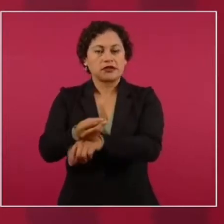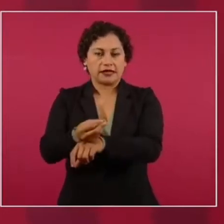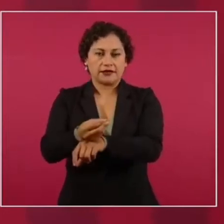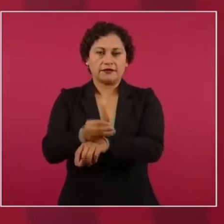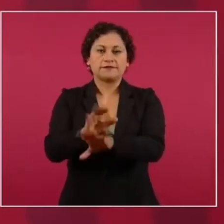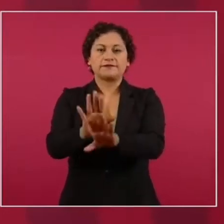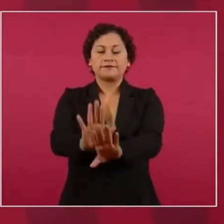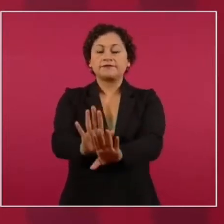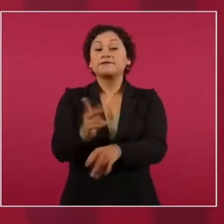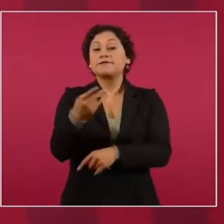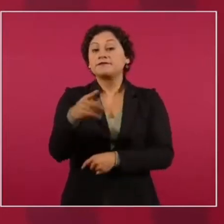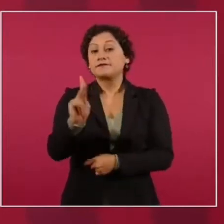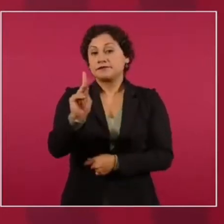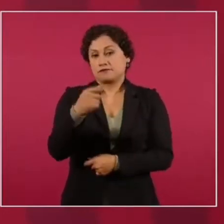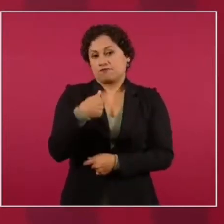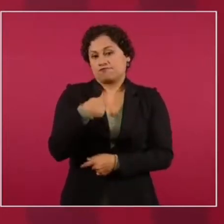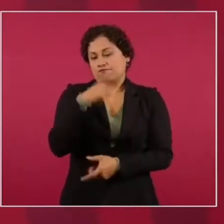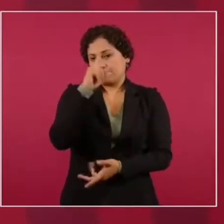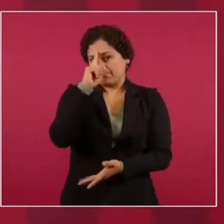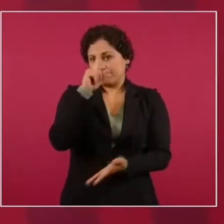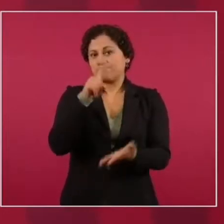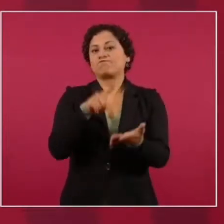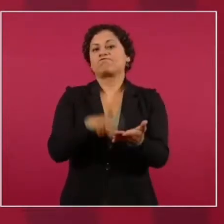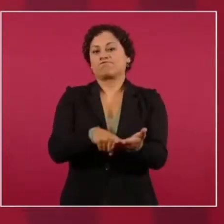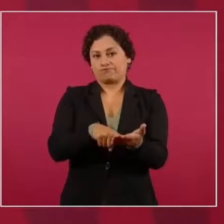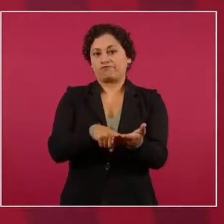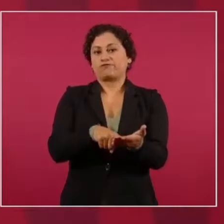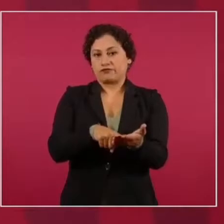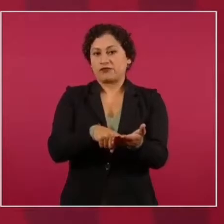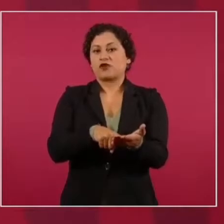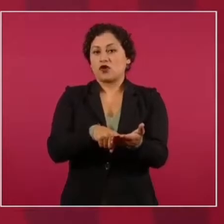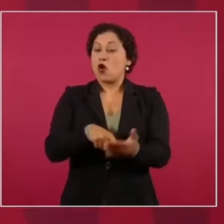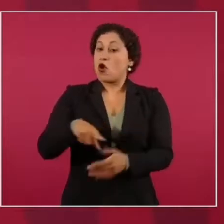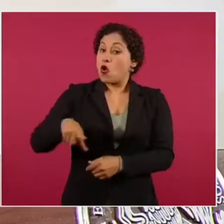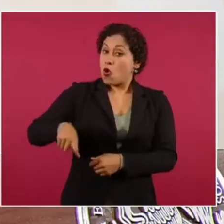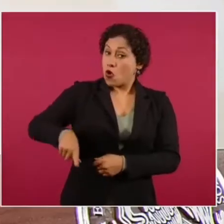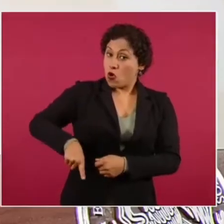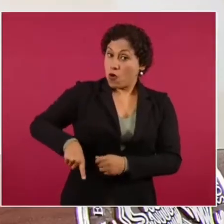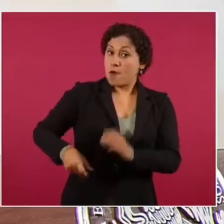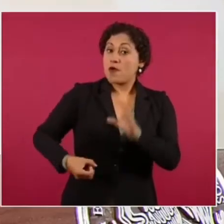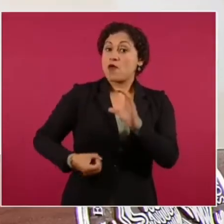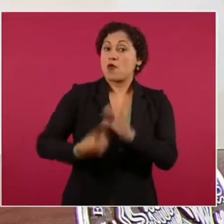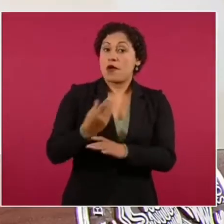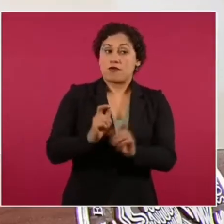creo que los nuevos gobernantes van a tener que seguir